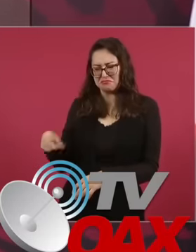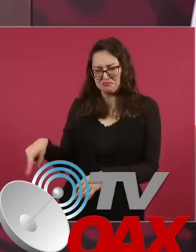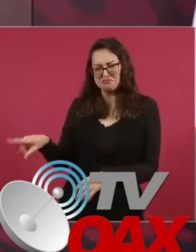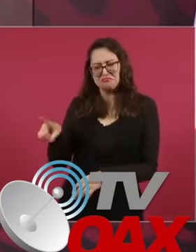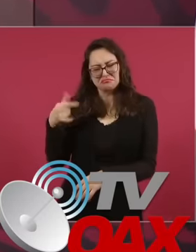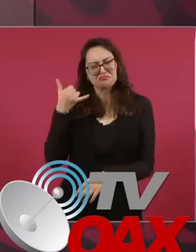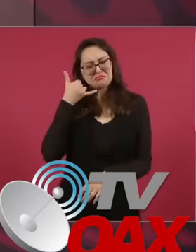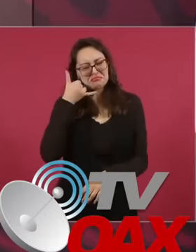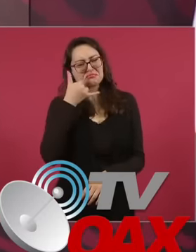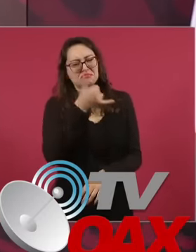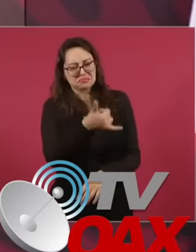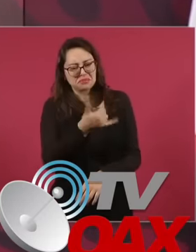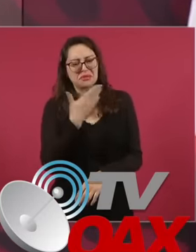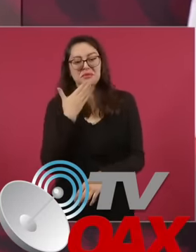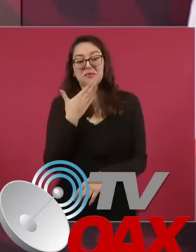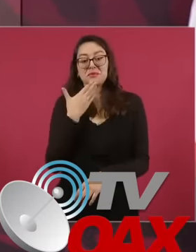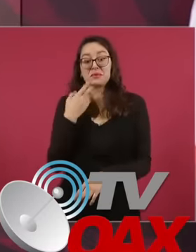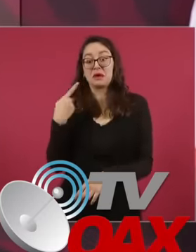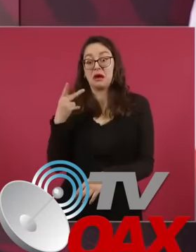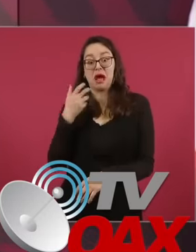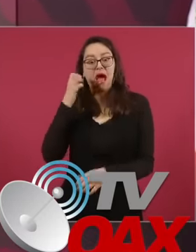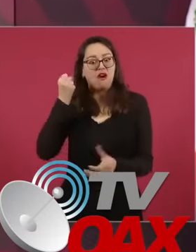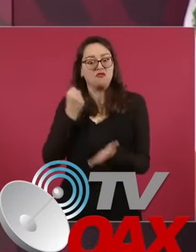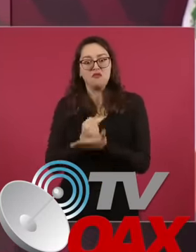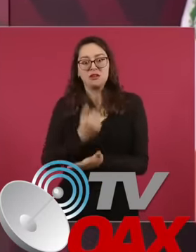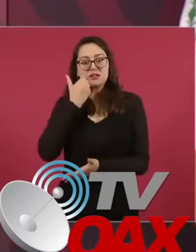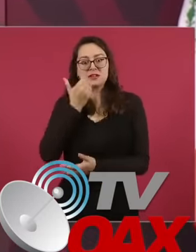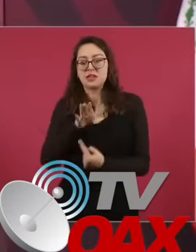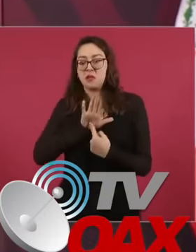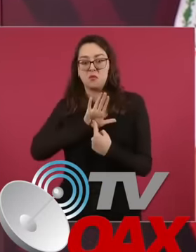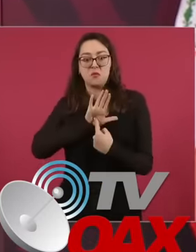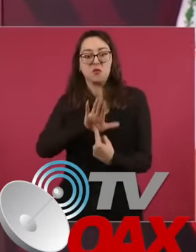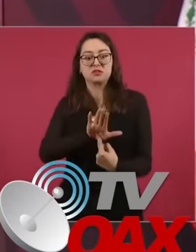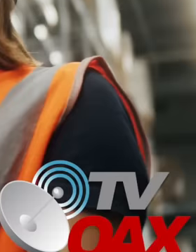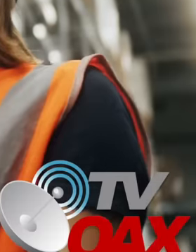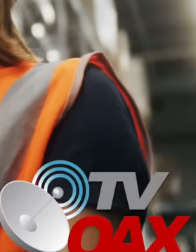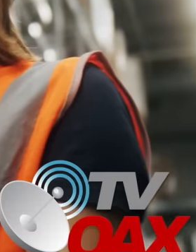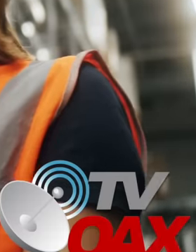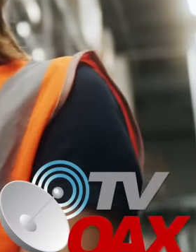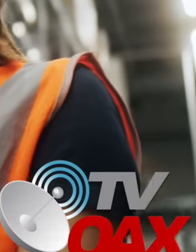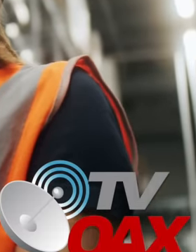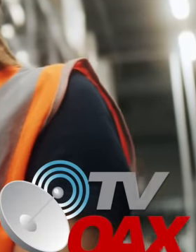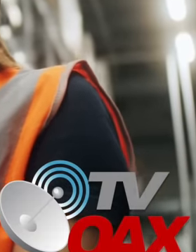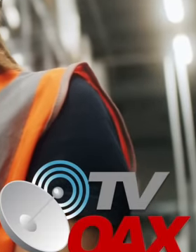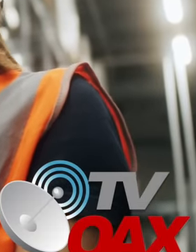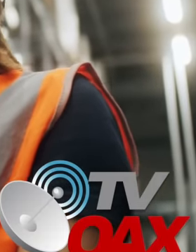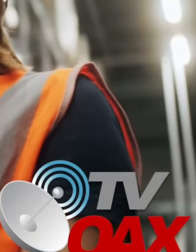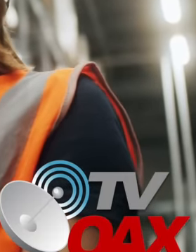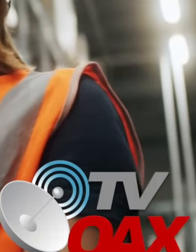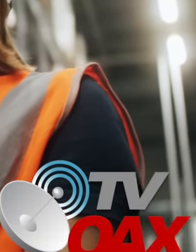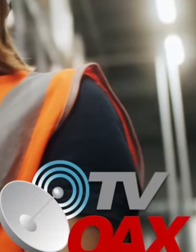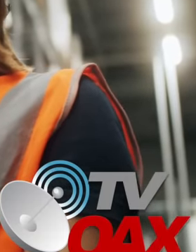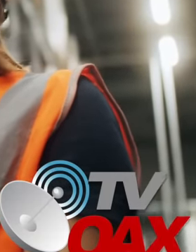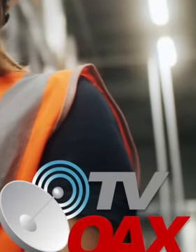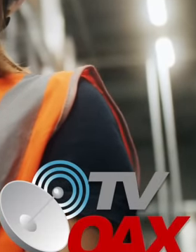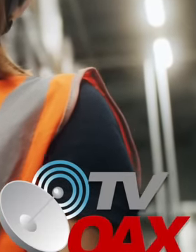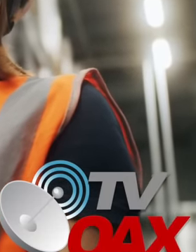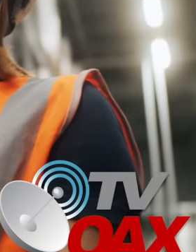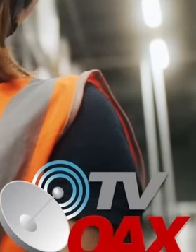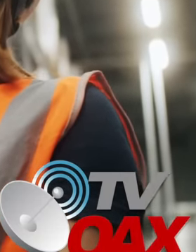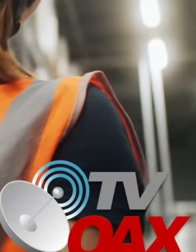afirmó que un porcentaje de las llamadas que se hacen a esta farmacia son de periodistas que están